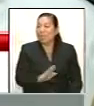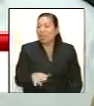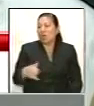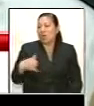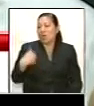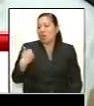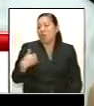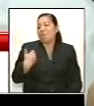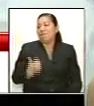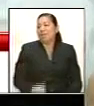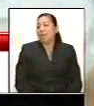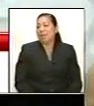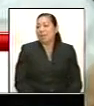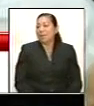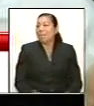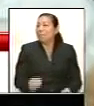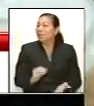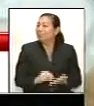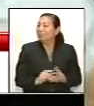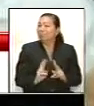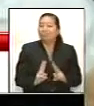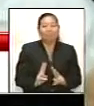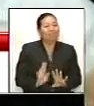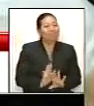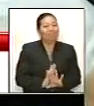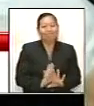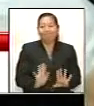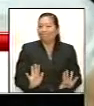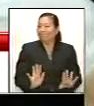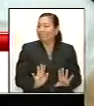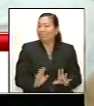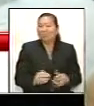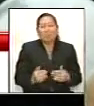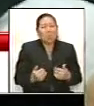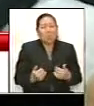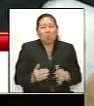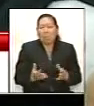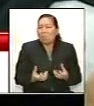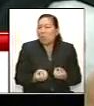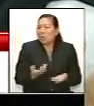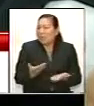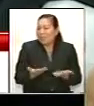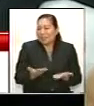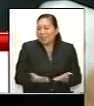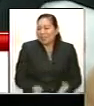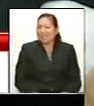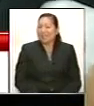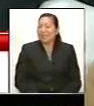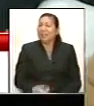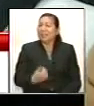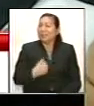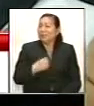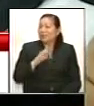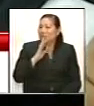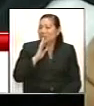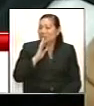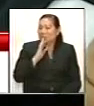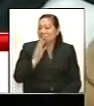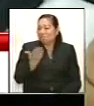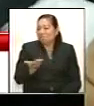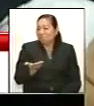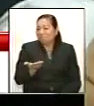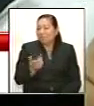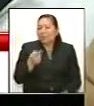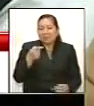los adolescentes. Más no vemos el acoso, así sea, o sea, muchas veces como estamos hablando de que